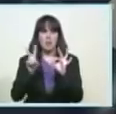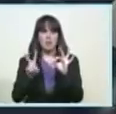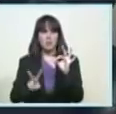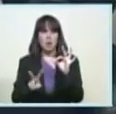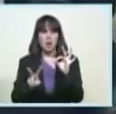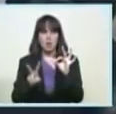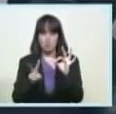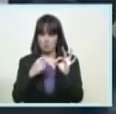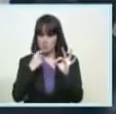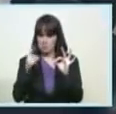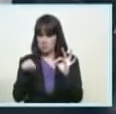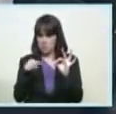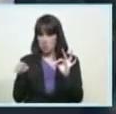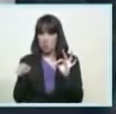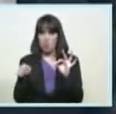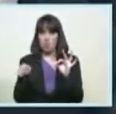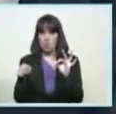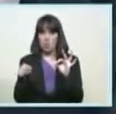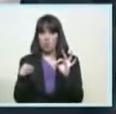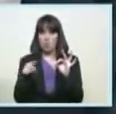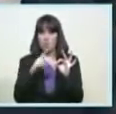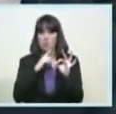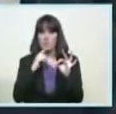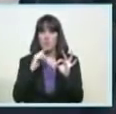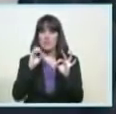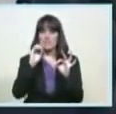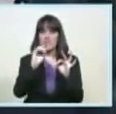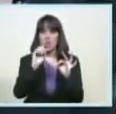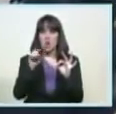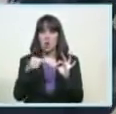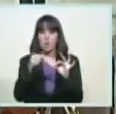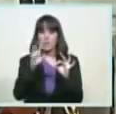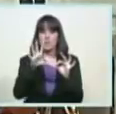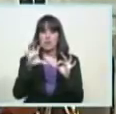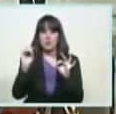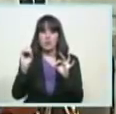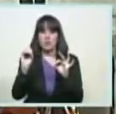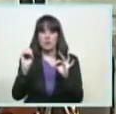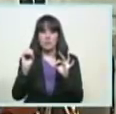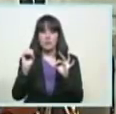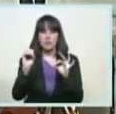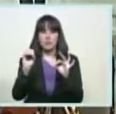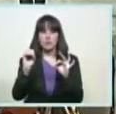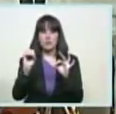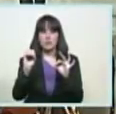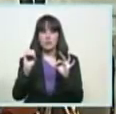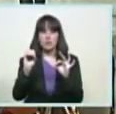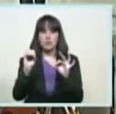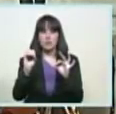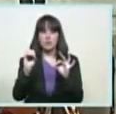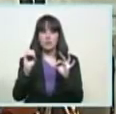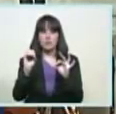correcto 0 50 centavos el realito